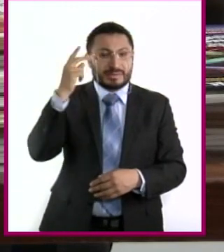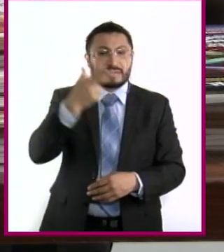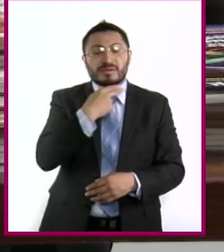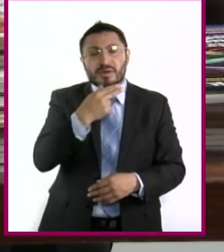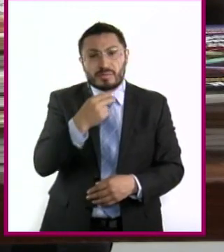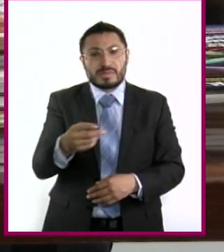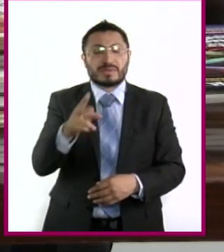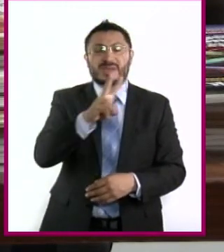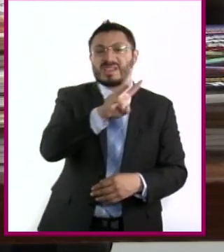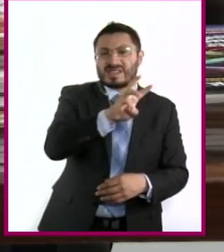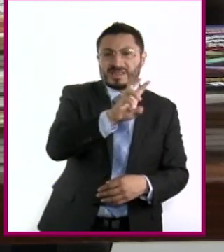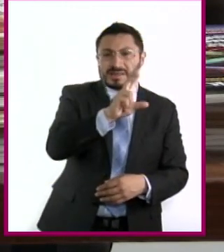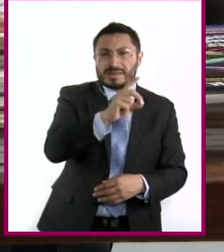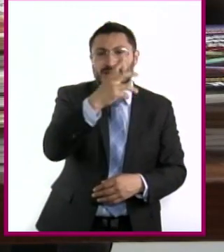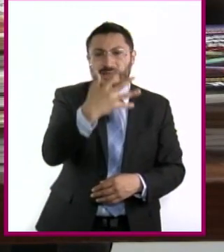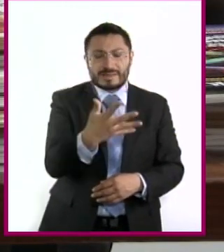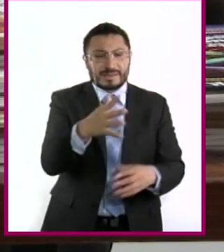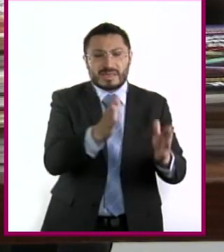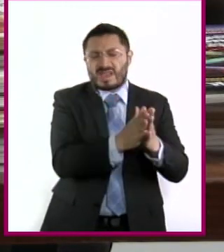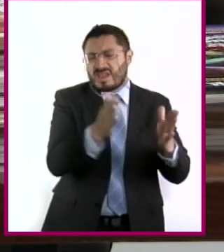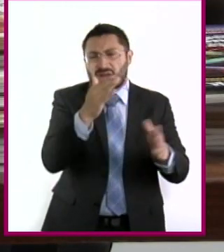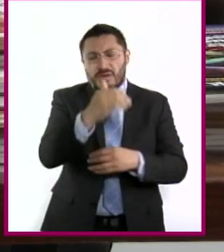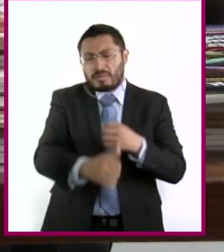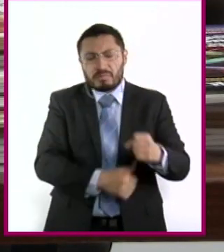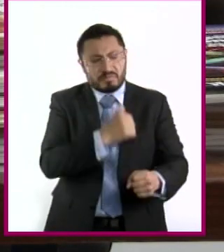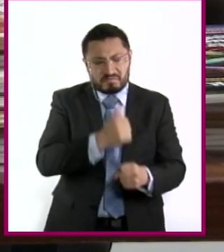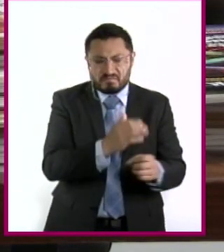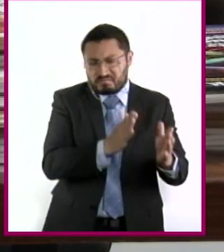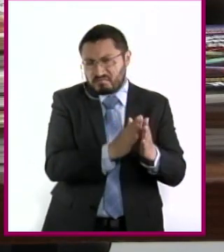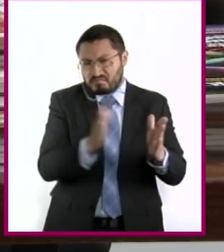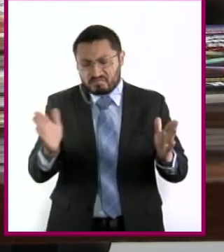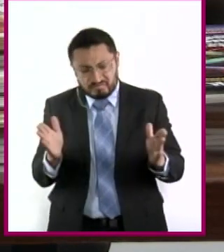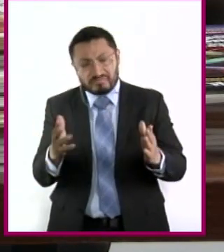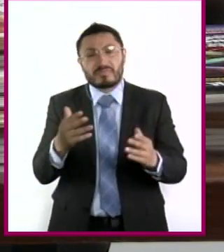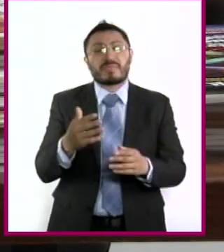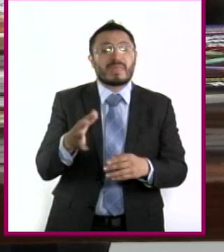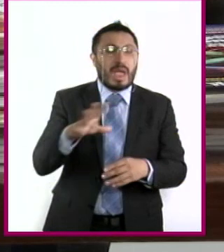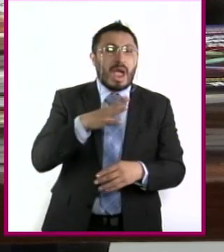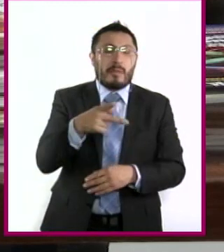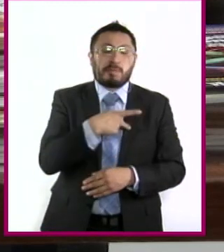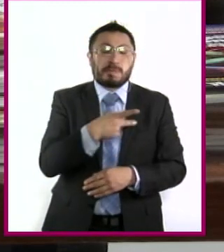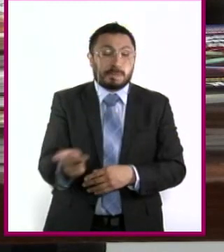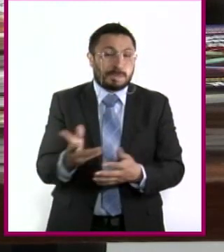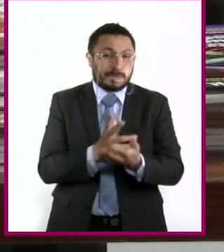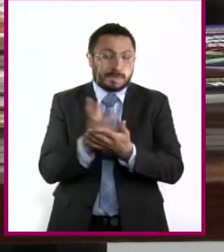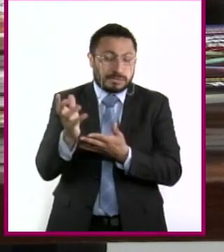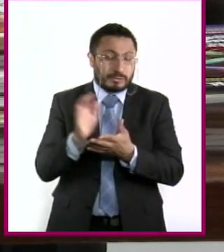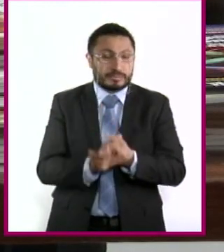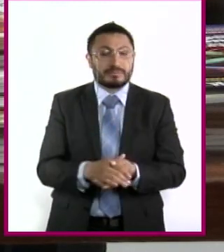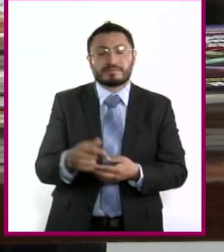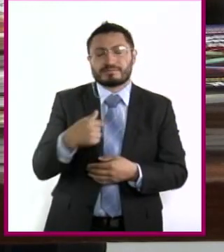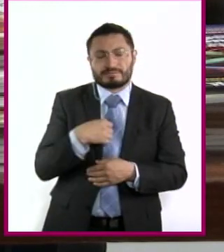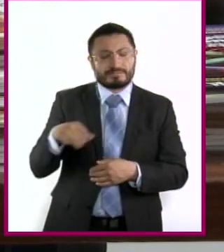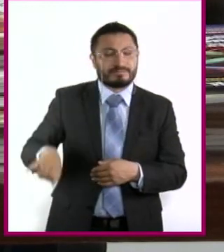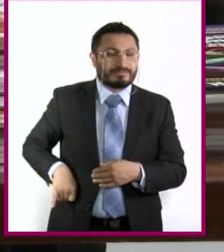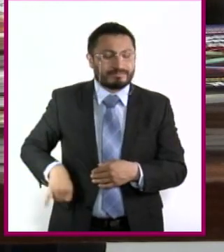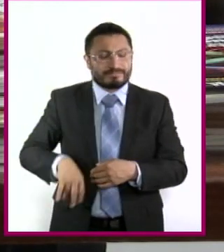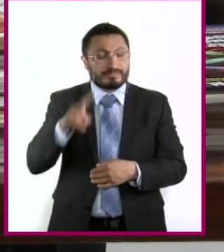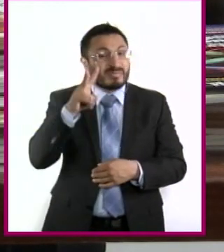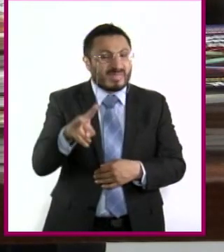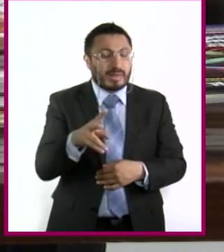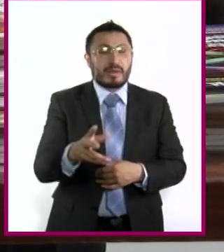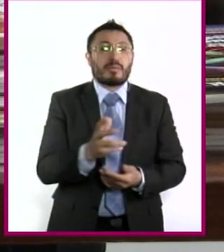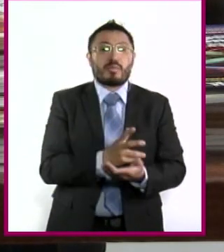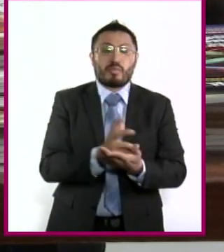en pobreza extrema. Y mejor no les sigo porque son muchísimos. Me llama la atención lo del umbral de la pobreza y la